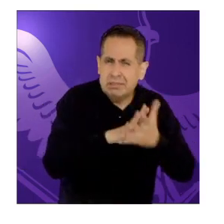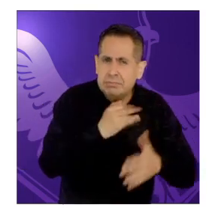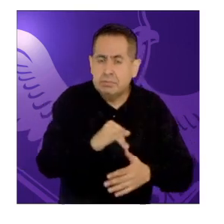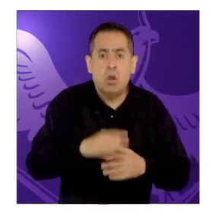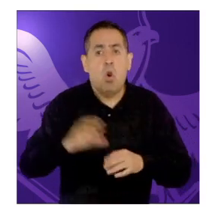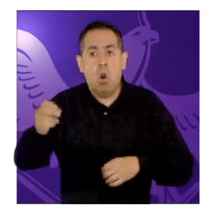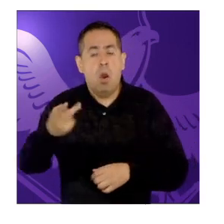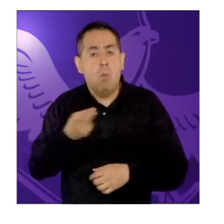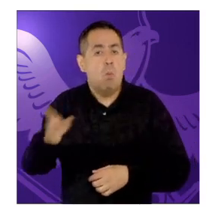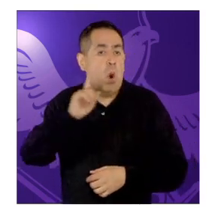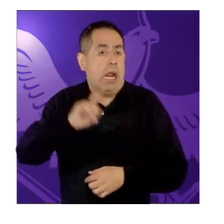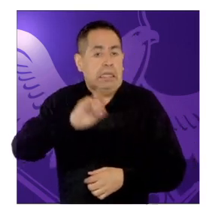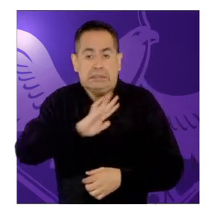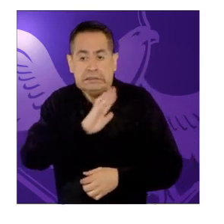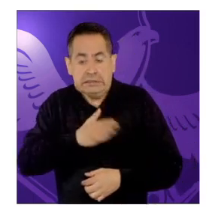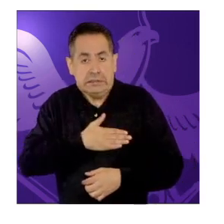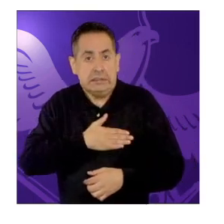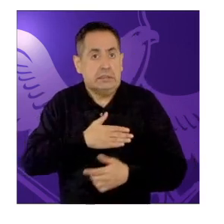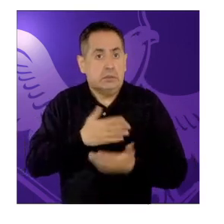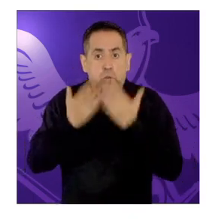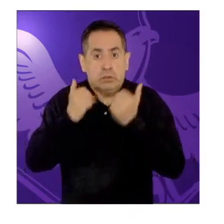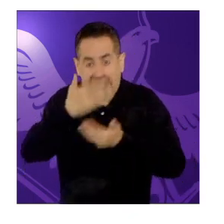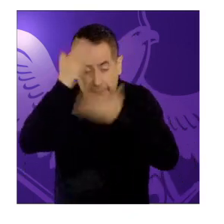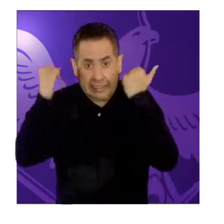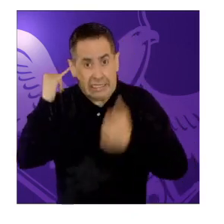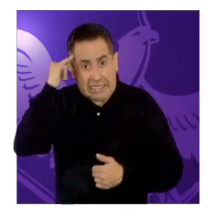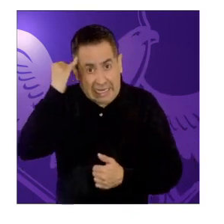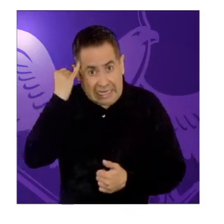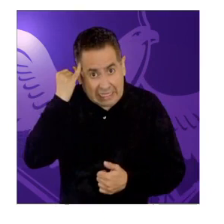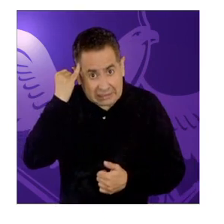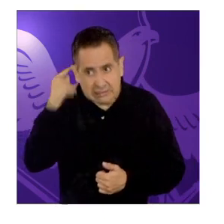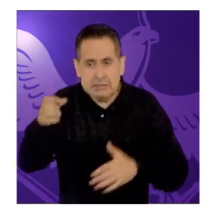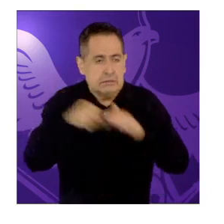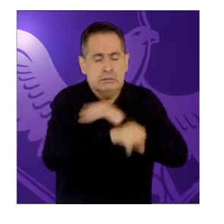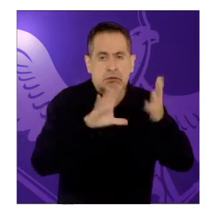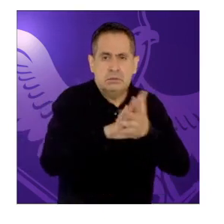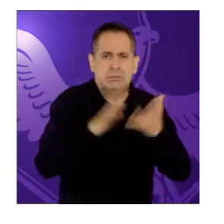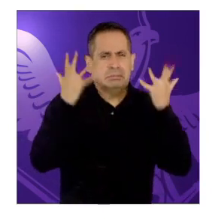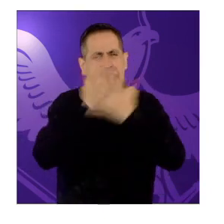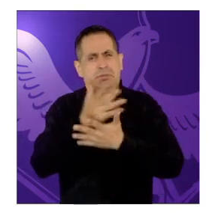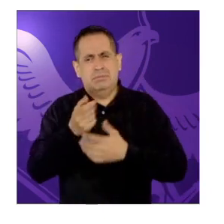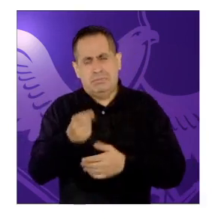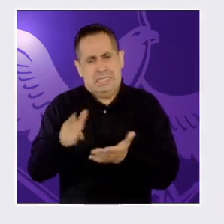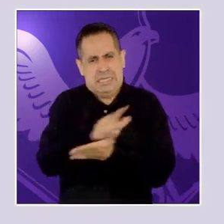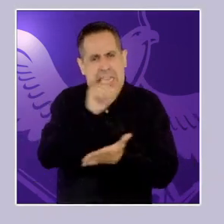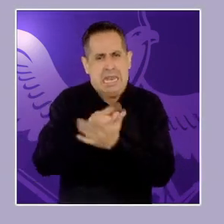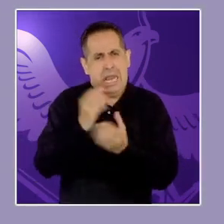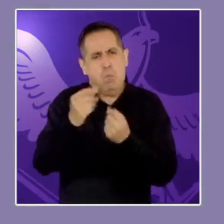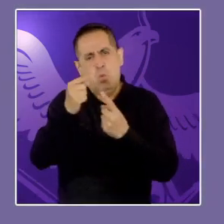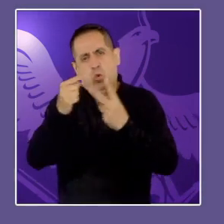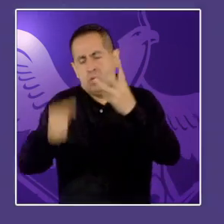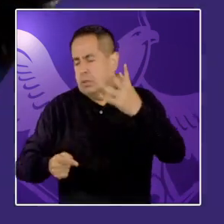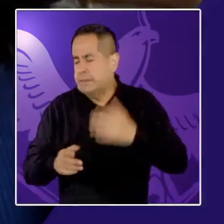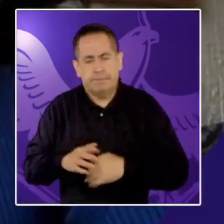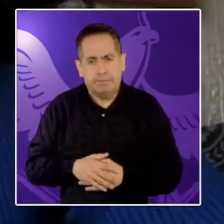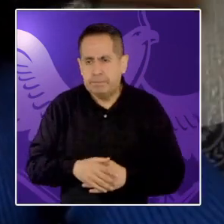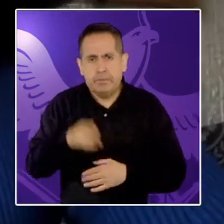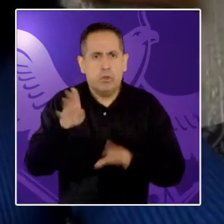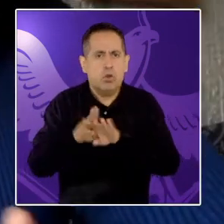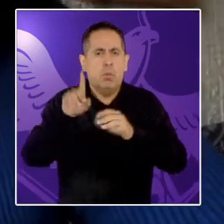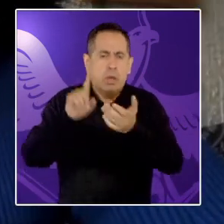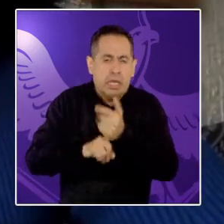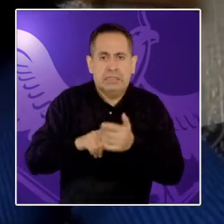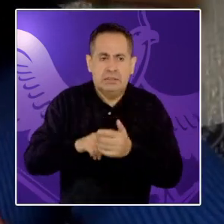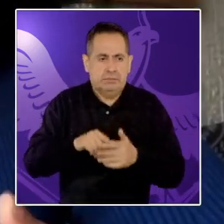personas de origen indígena por no hablar español y a los líderes sociales por alzar la voz. Sin embargo, esta ley tiene varias limitaciones para